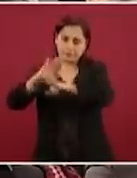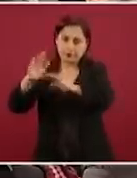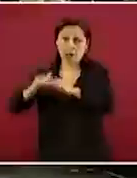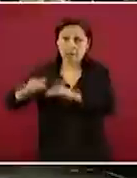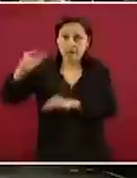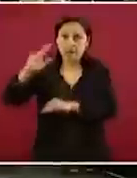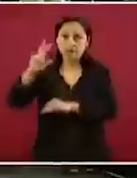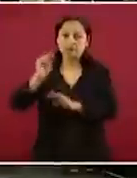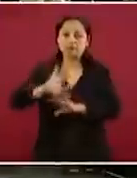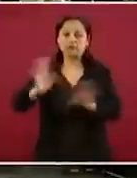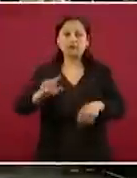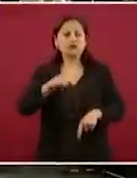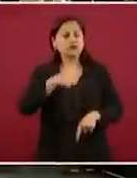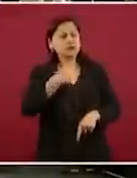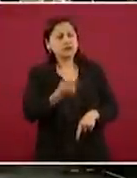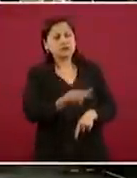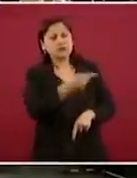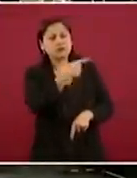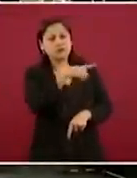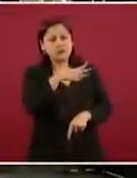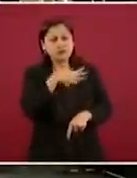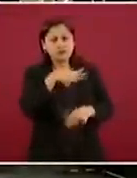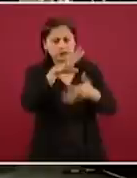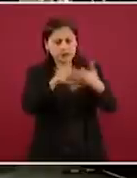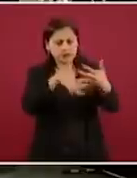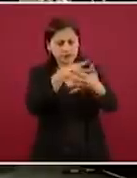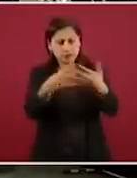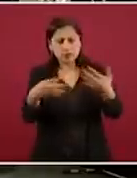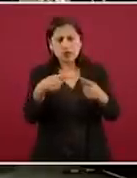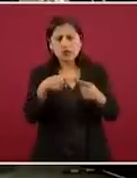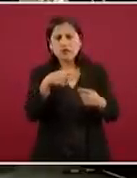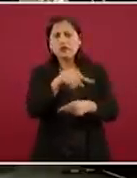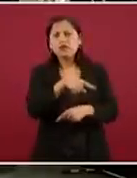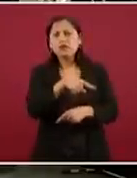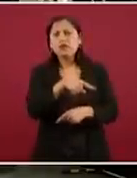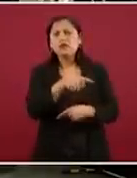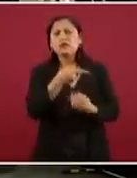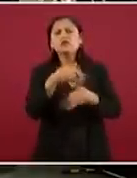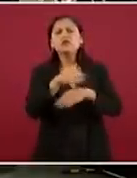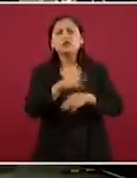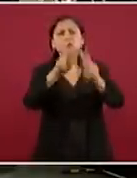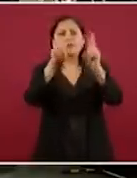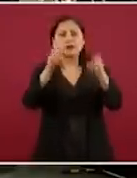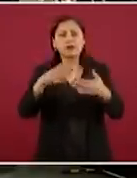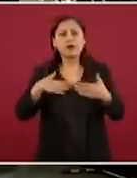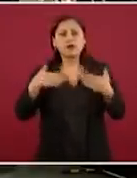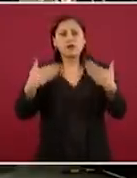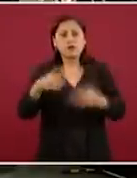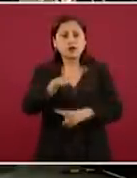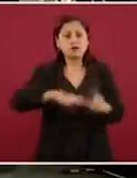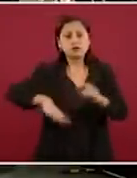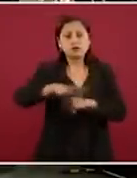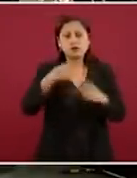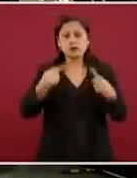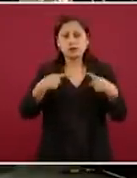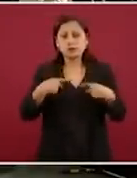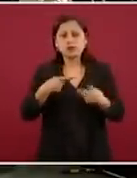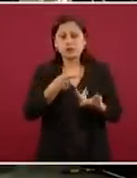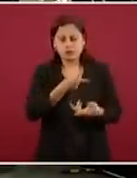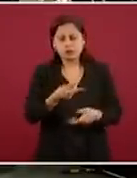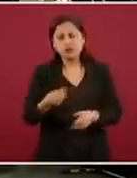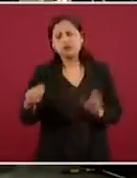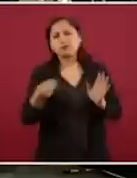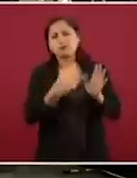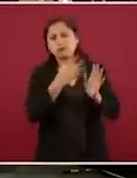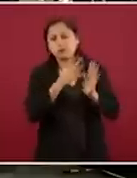de el cuadrito de lo de la confianza? ¿Lo pones, de favor?